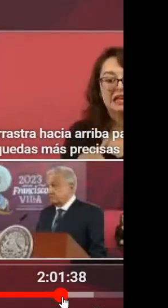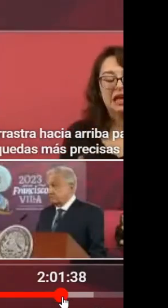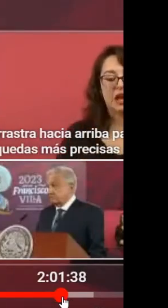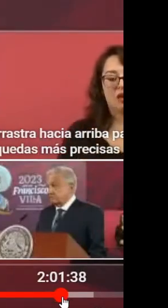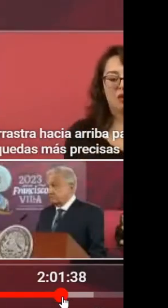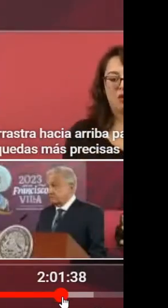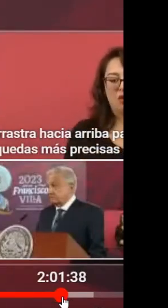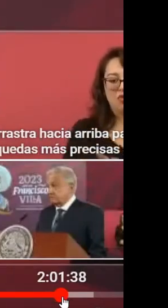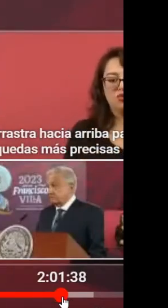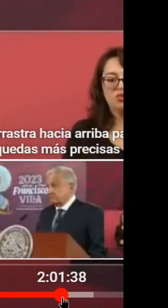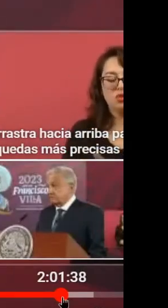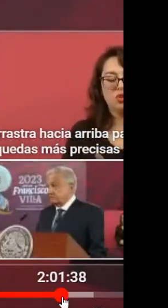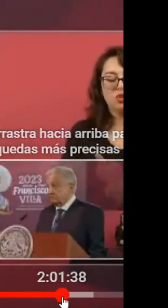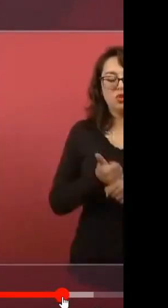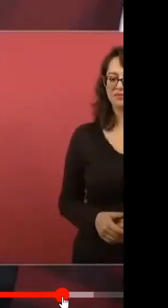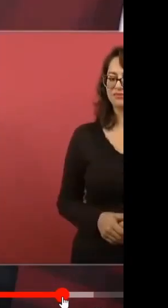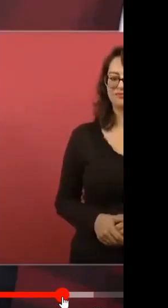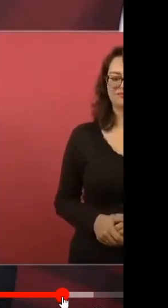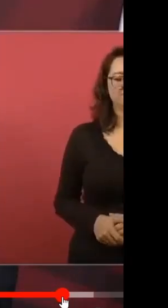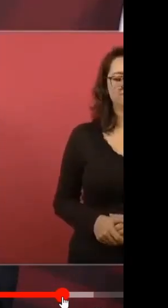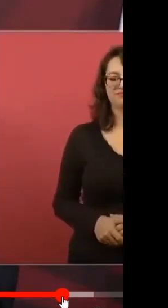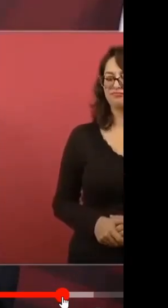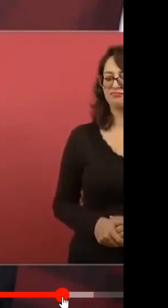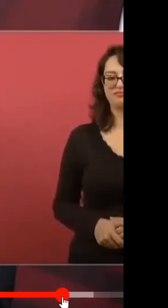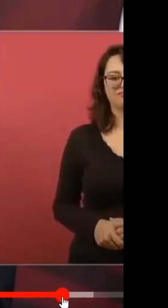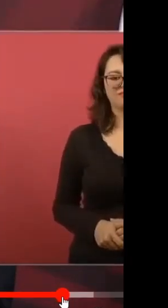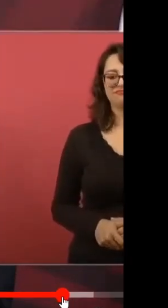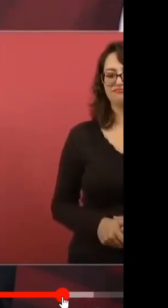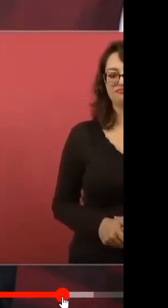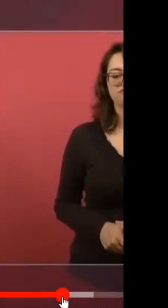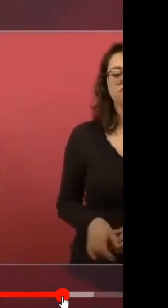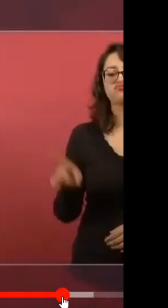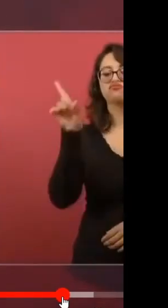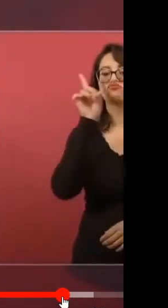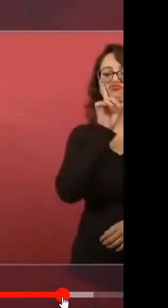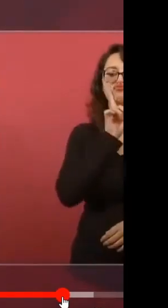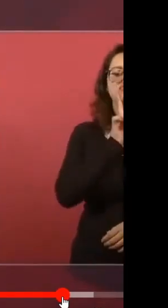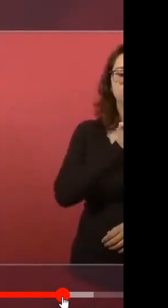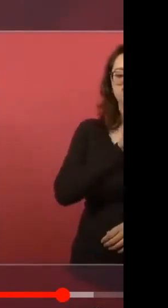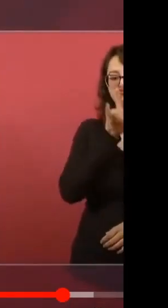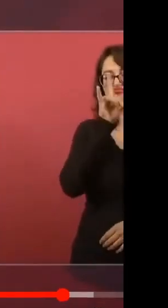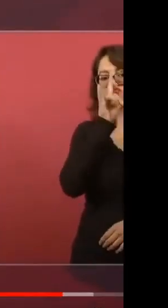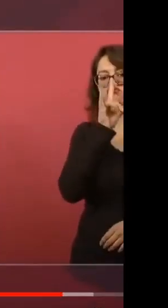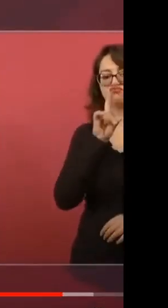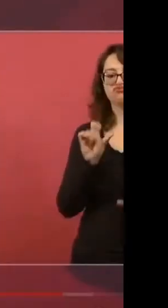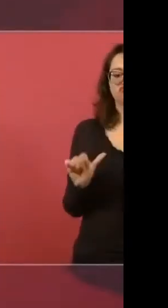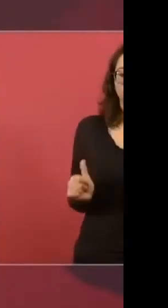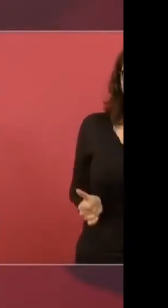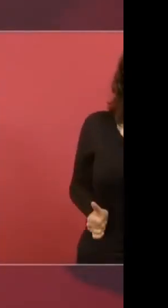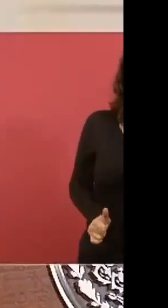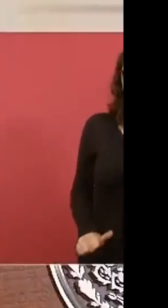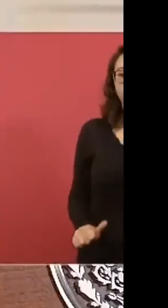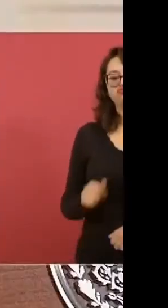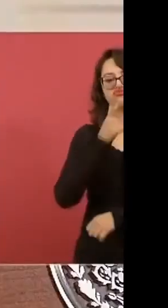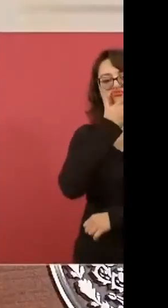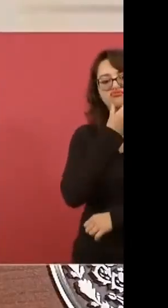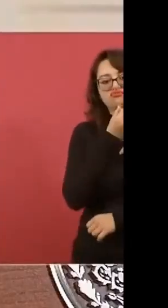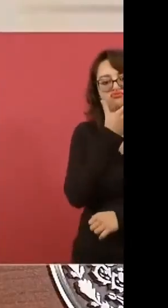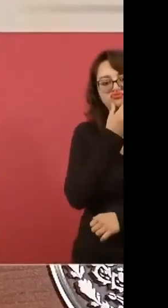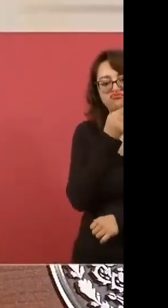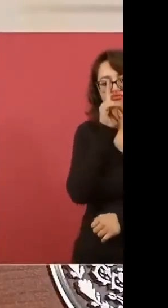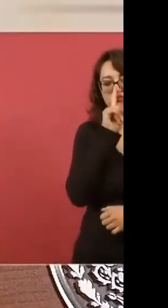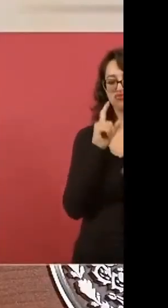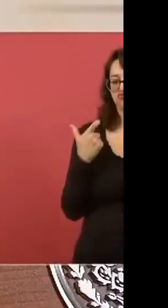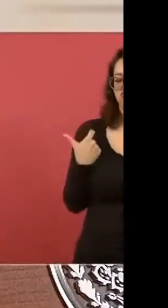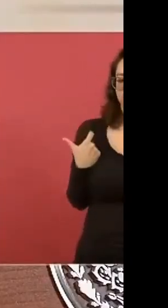se acaban los pulmones guapas los chamacos guapos y los relojes de lujo y las